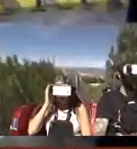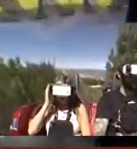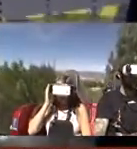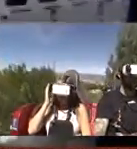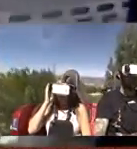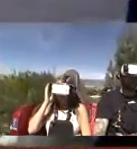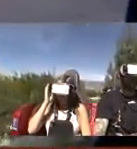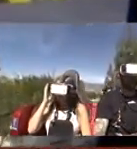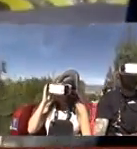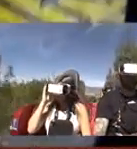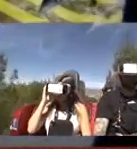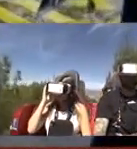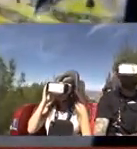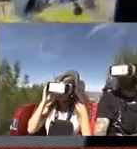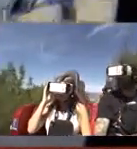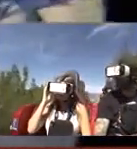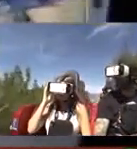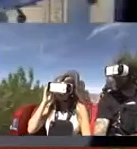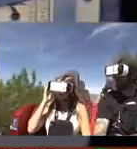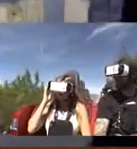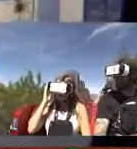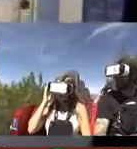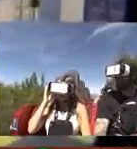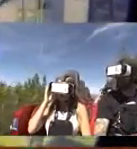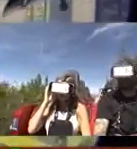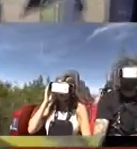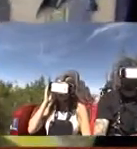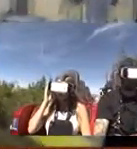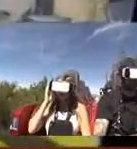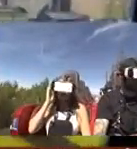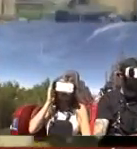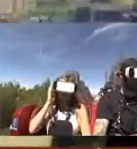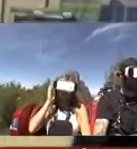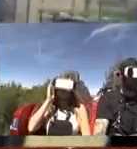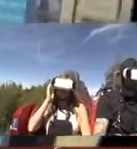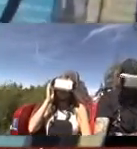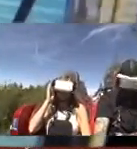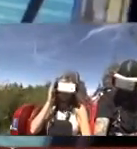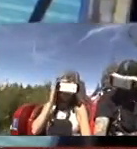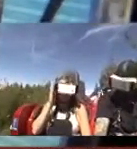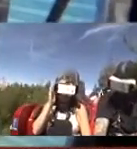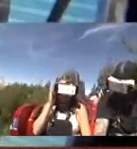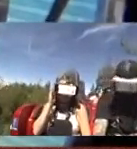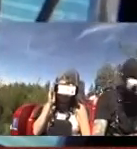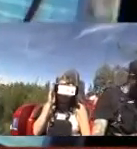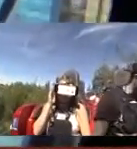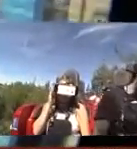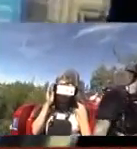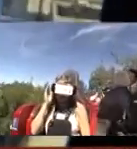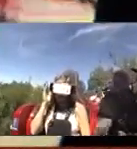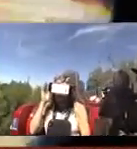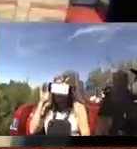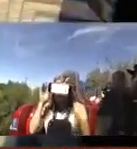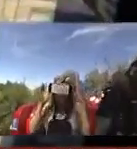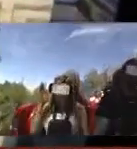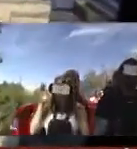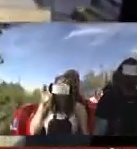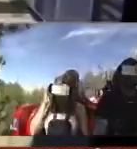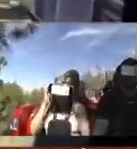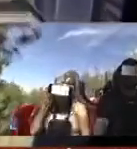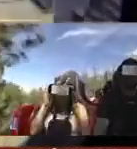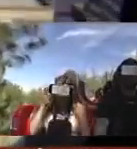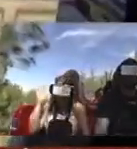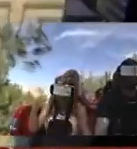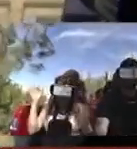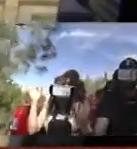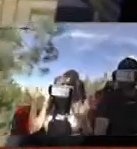instalarse con éxito en Los Ángeles, California, la atracción New Revolution Virtual Reality Coaster. Al momento hay 2 en